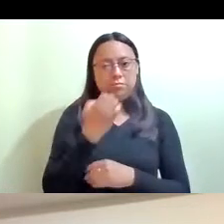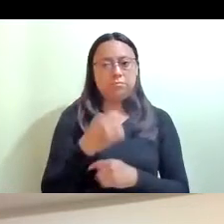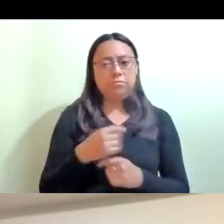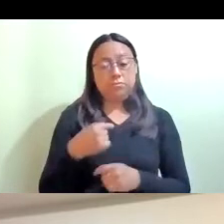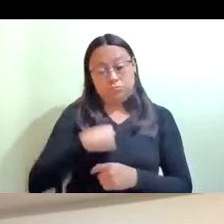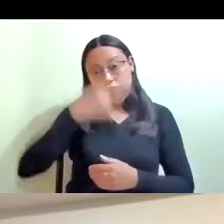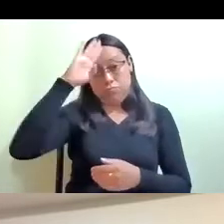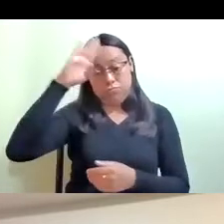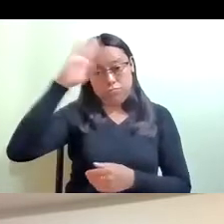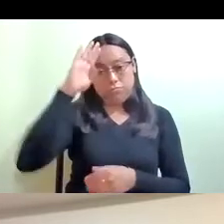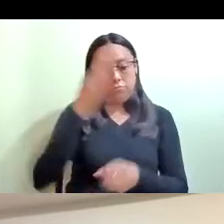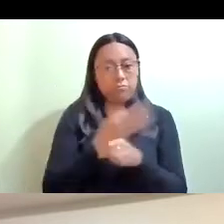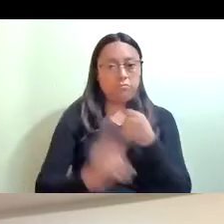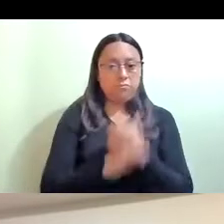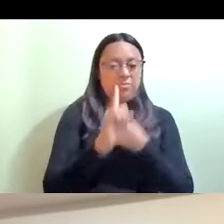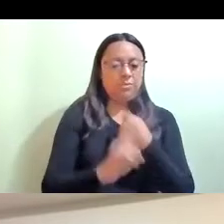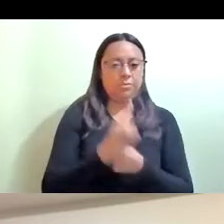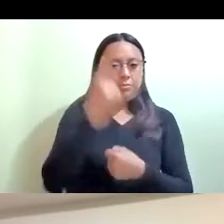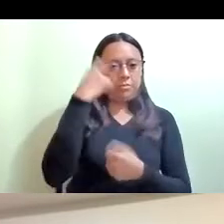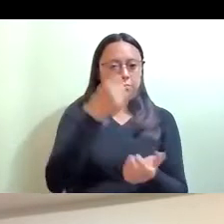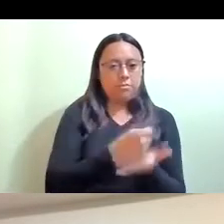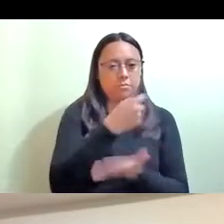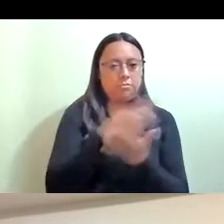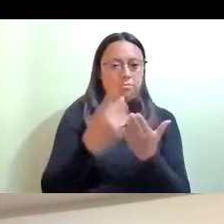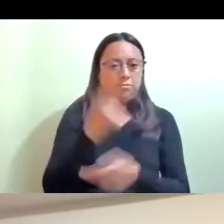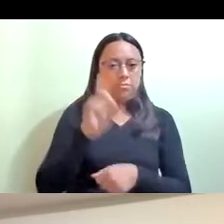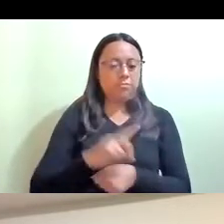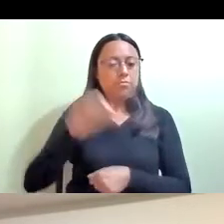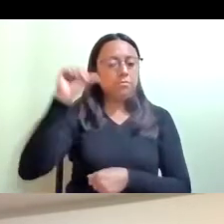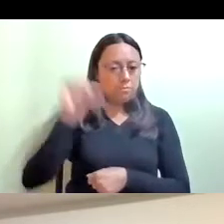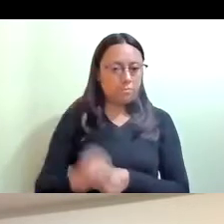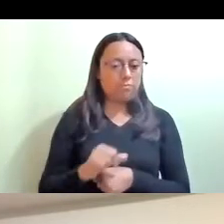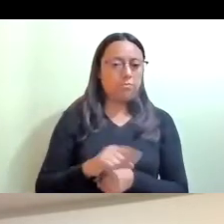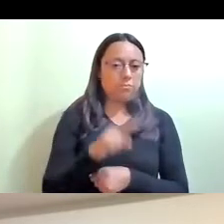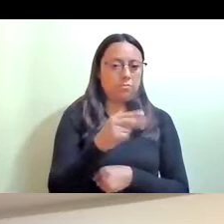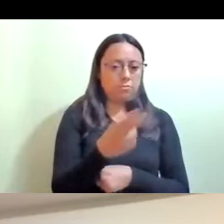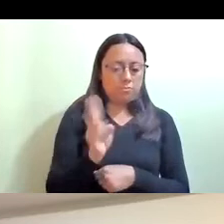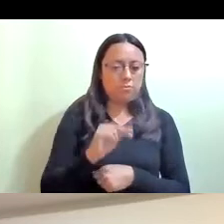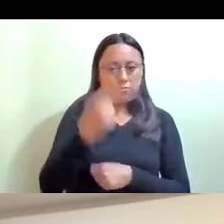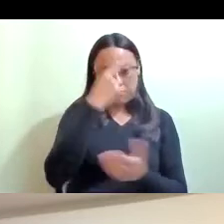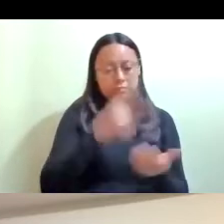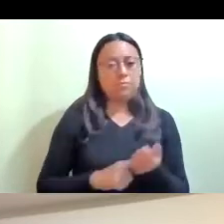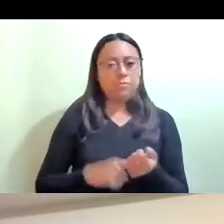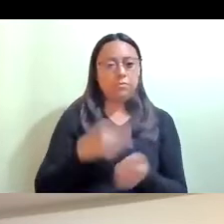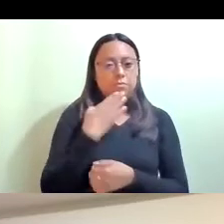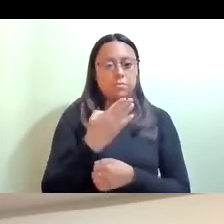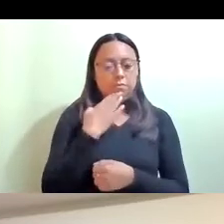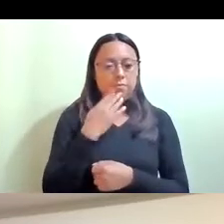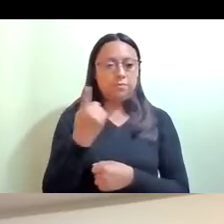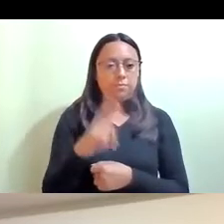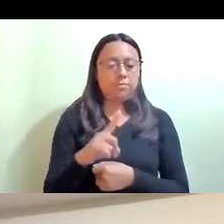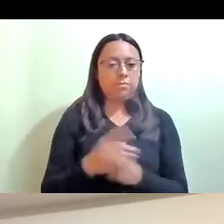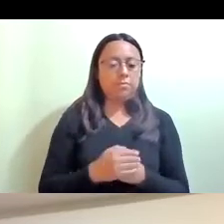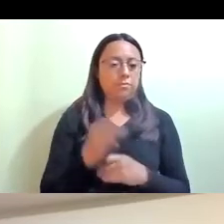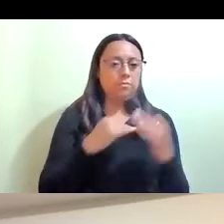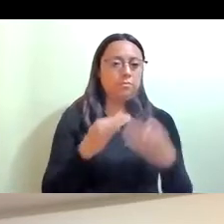para que se pudiera aprobar el orden del día hoy y que pudiéramos hacer la valoración. Si usted así lo considera conveniente e instruye lo